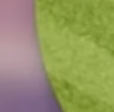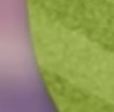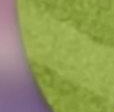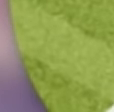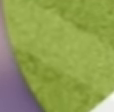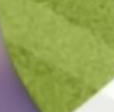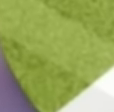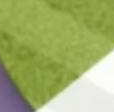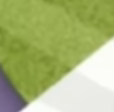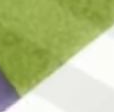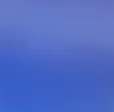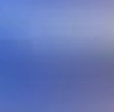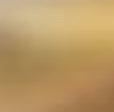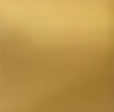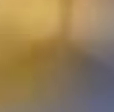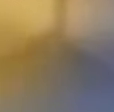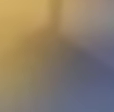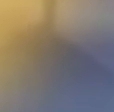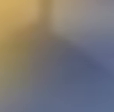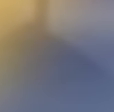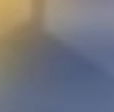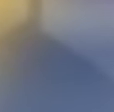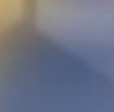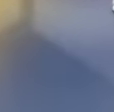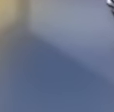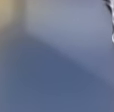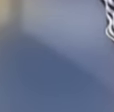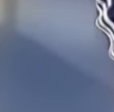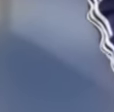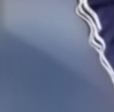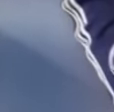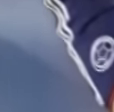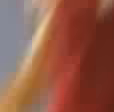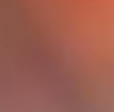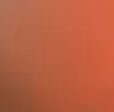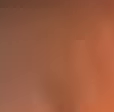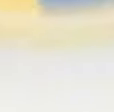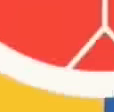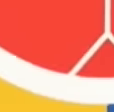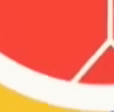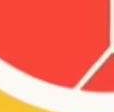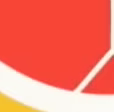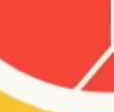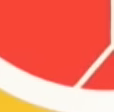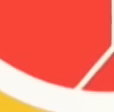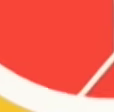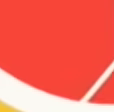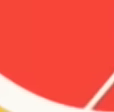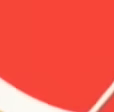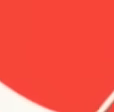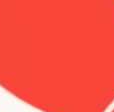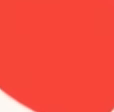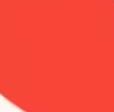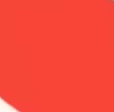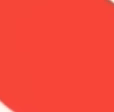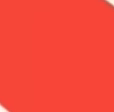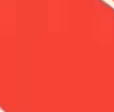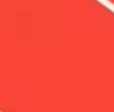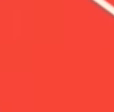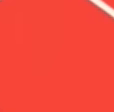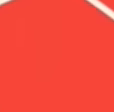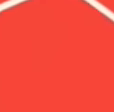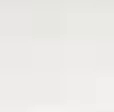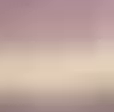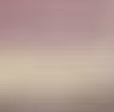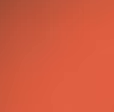el equipo mundial te trae colombia frente a venezuela por la fecha 7 de las